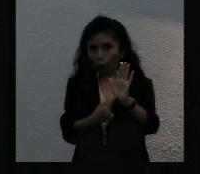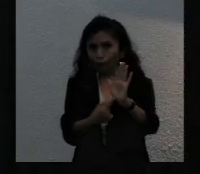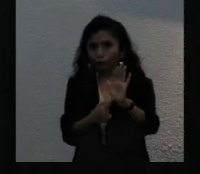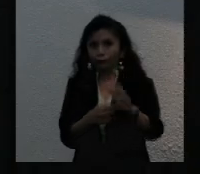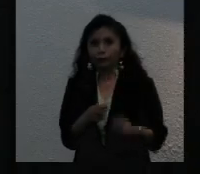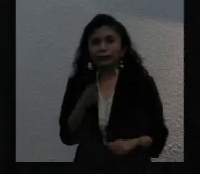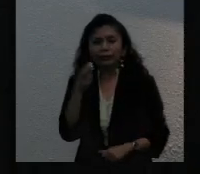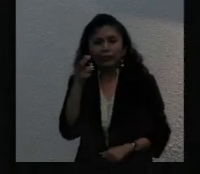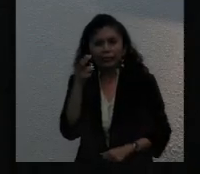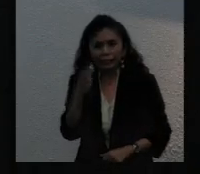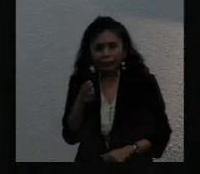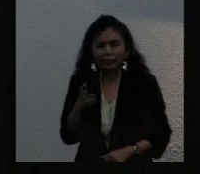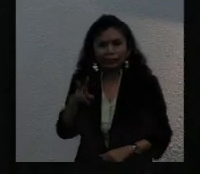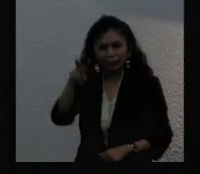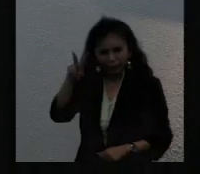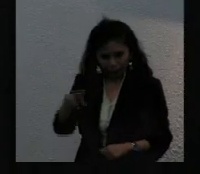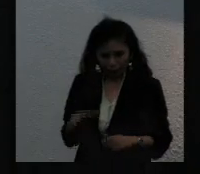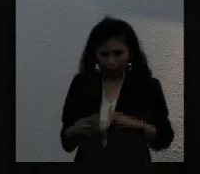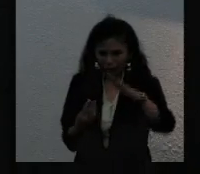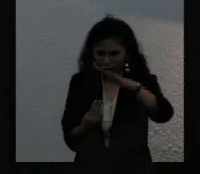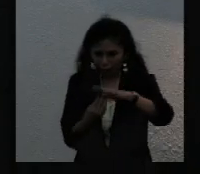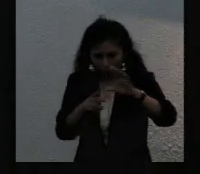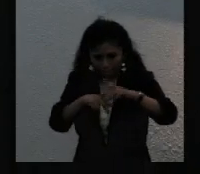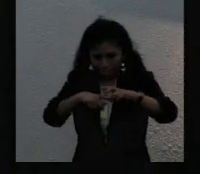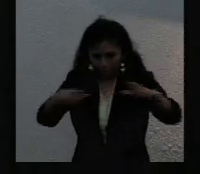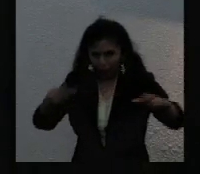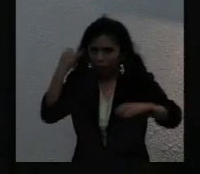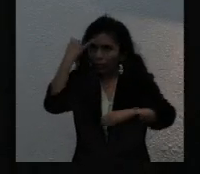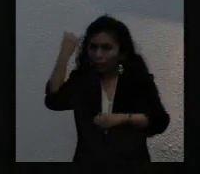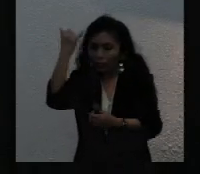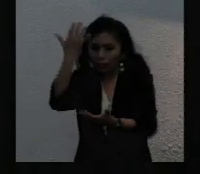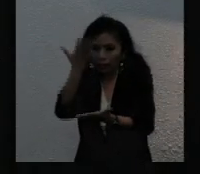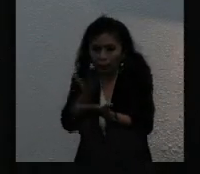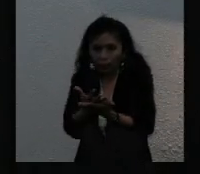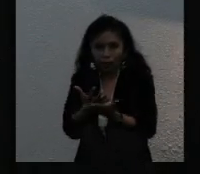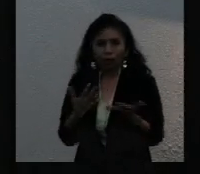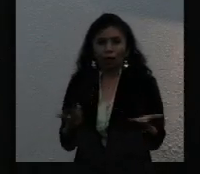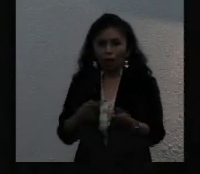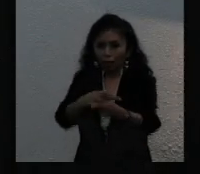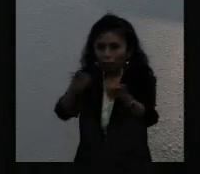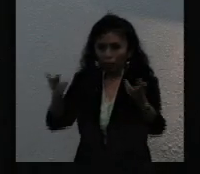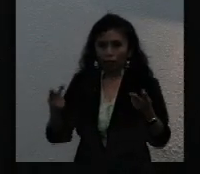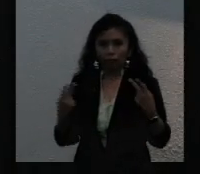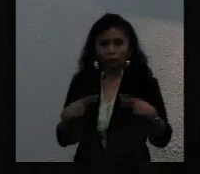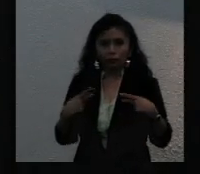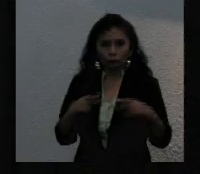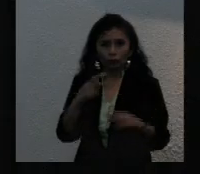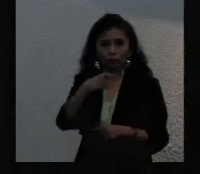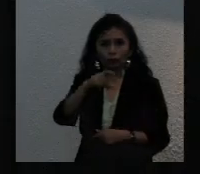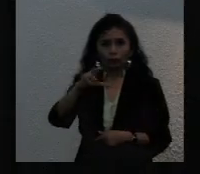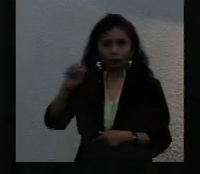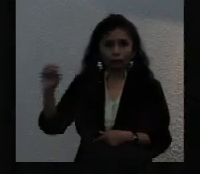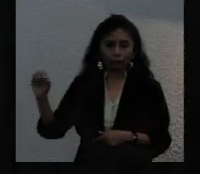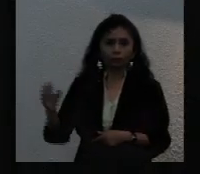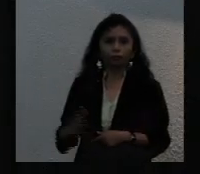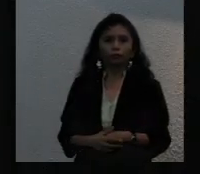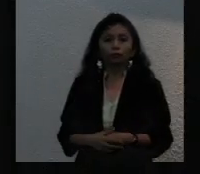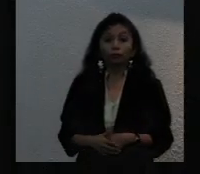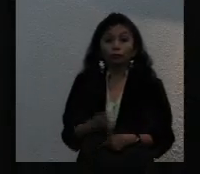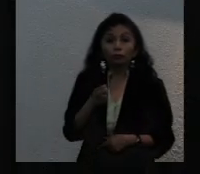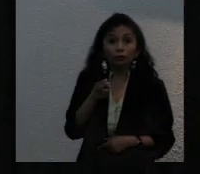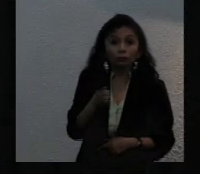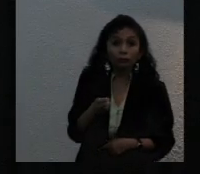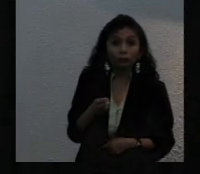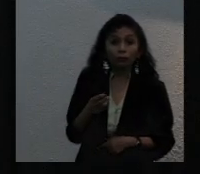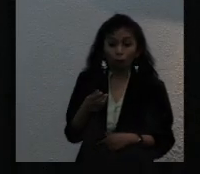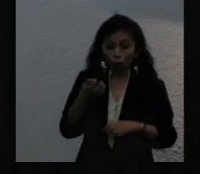sino que sientan en la misma mesa de la toma de decisiones a las y los ciudadanos, convirtiendo